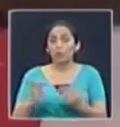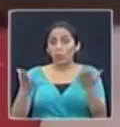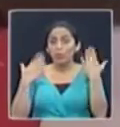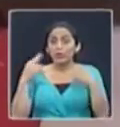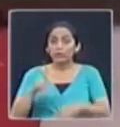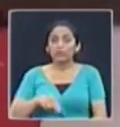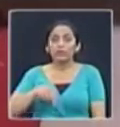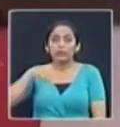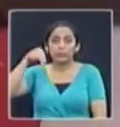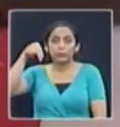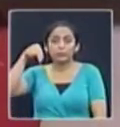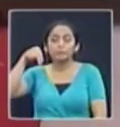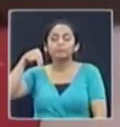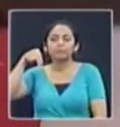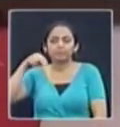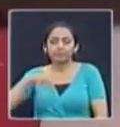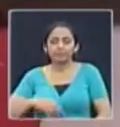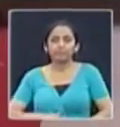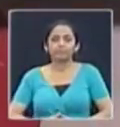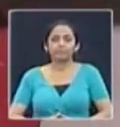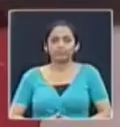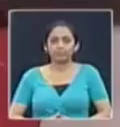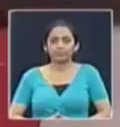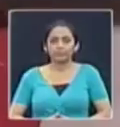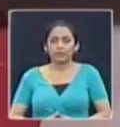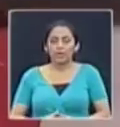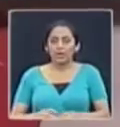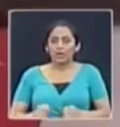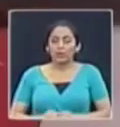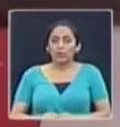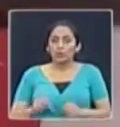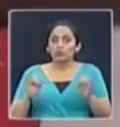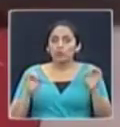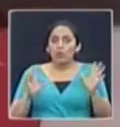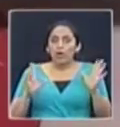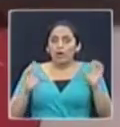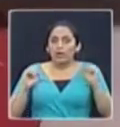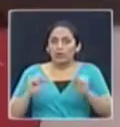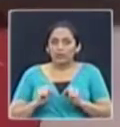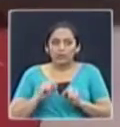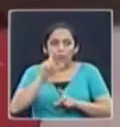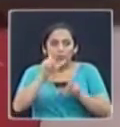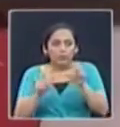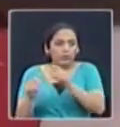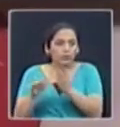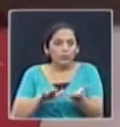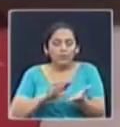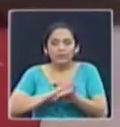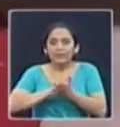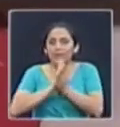tras impactarse con la infraestructura. Por fortuna, el accidente de tránsito no dejó víctimas.